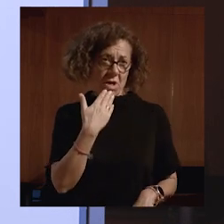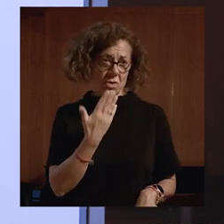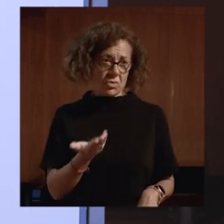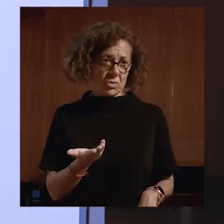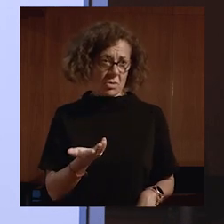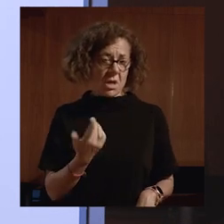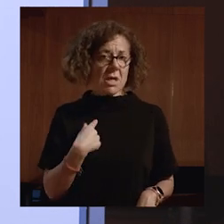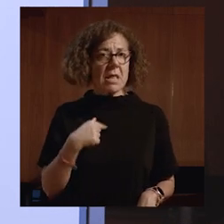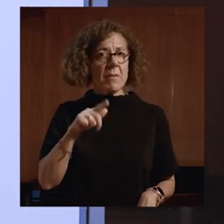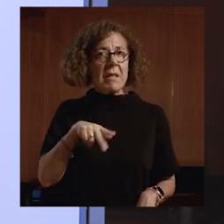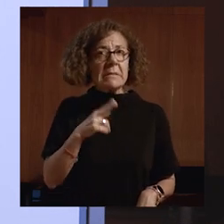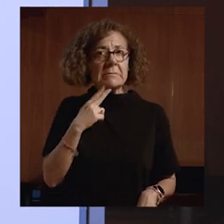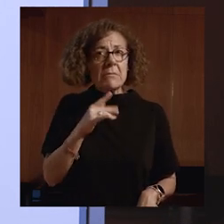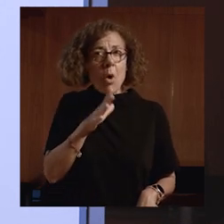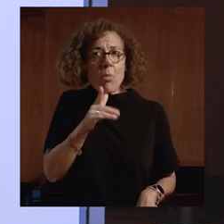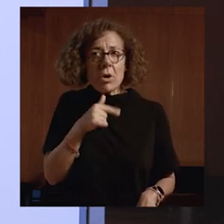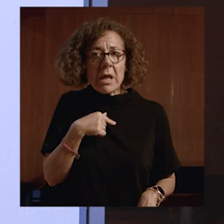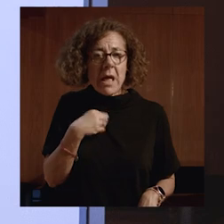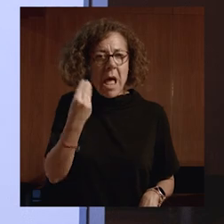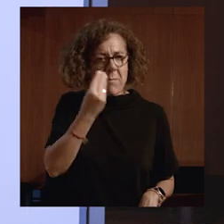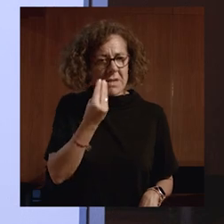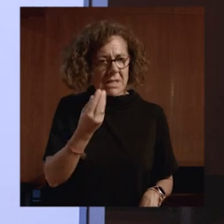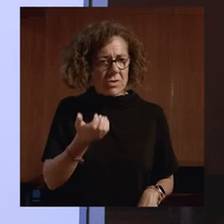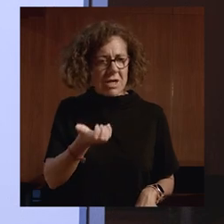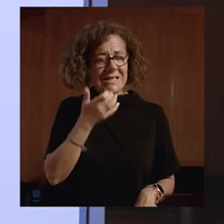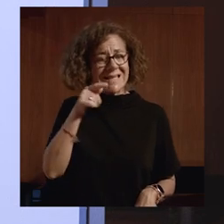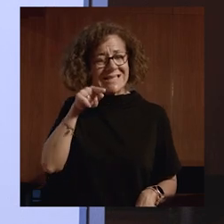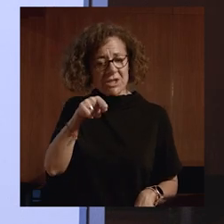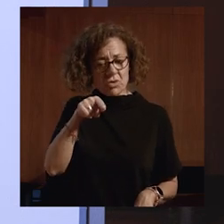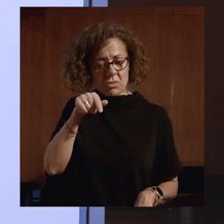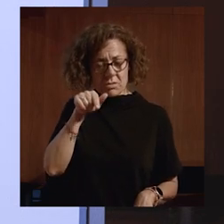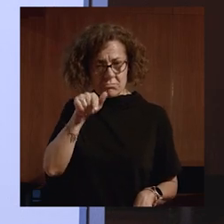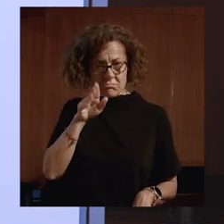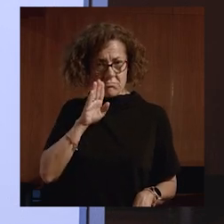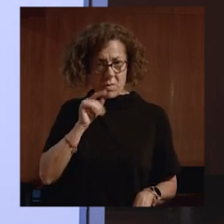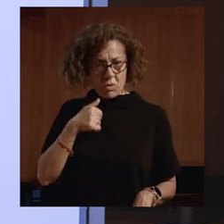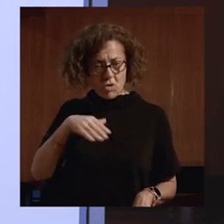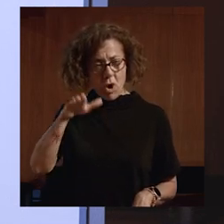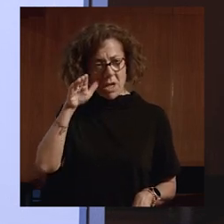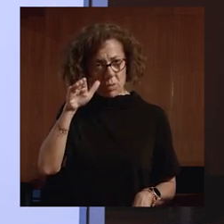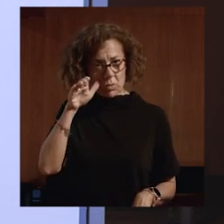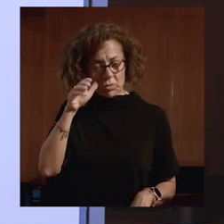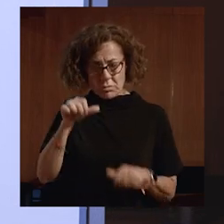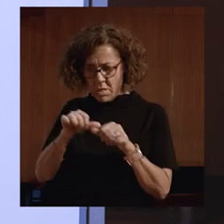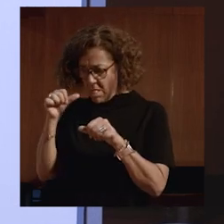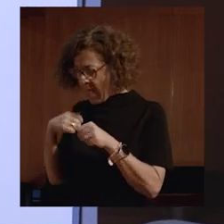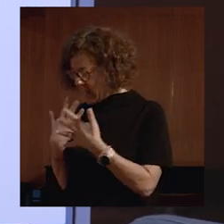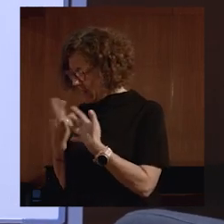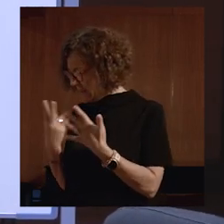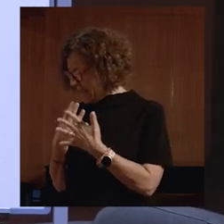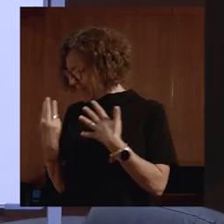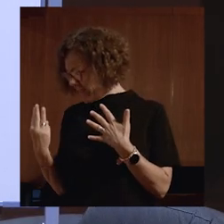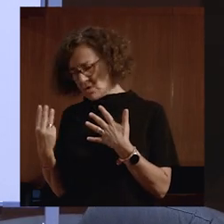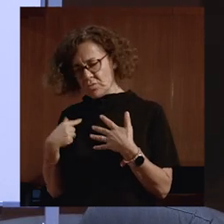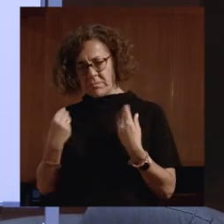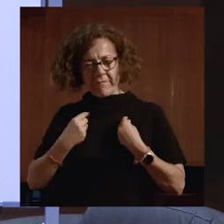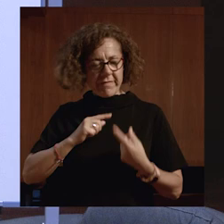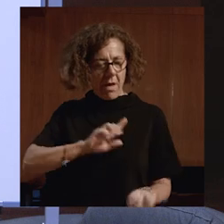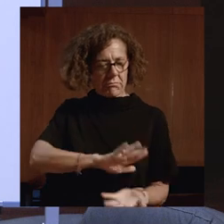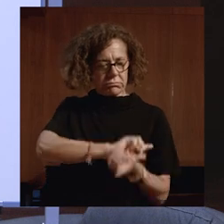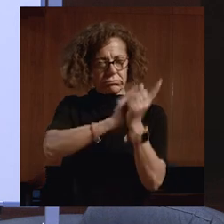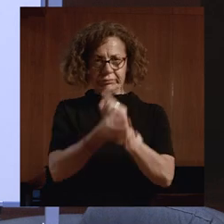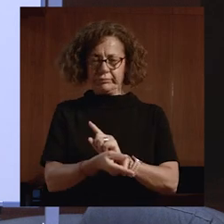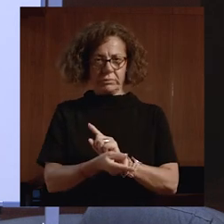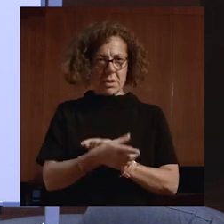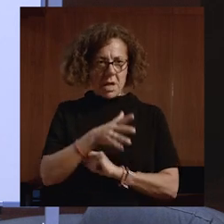Y me he dado vértigo porque de repente he pensado, pero es que si yo hubiera escuchado eso, ¿qué vida hubiera tenido? Muy diferente a la que tengo